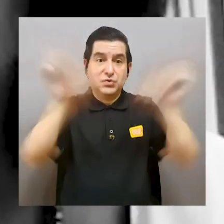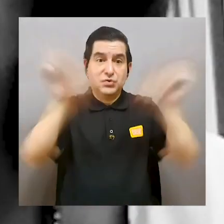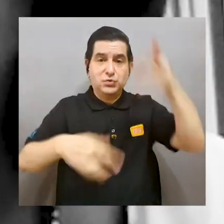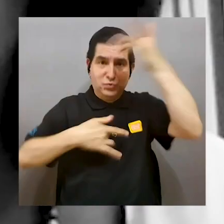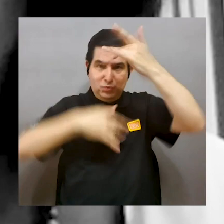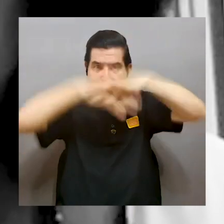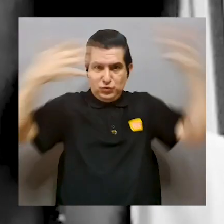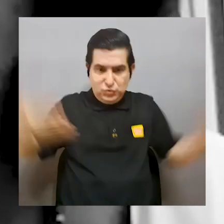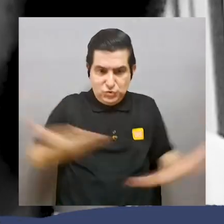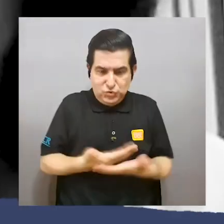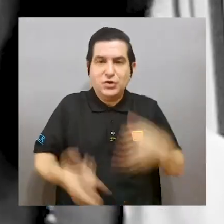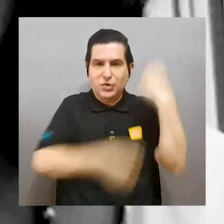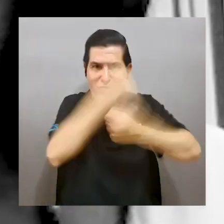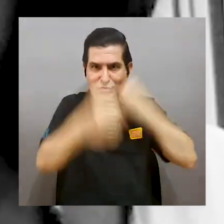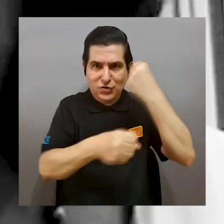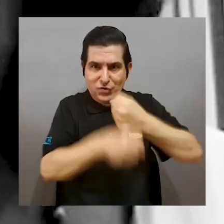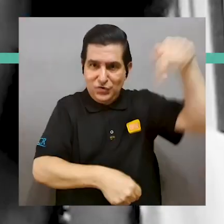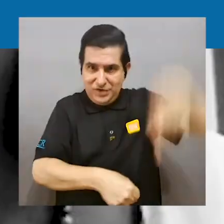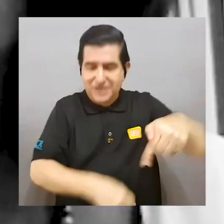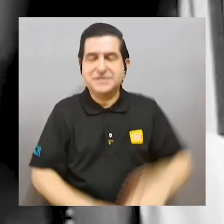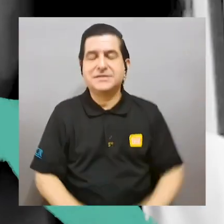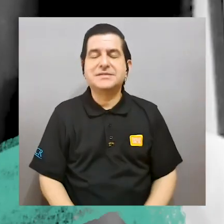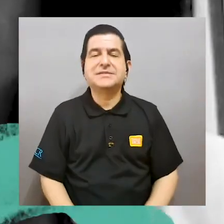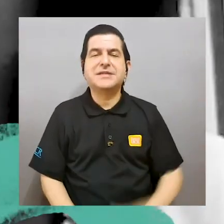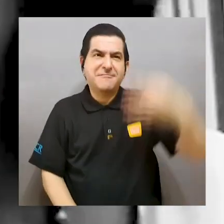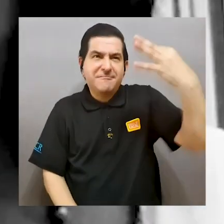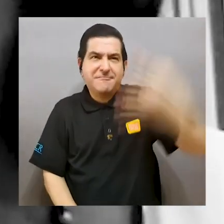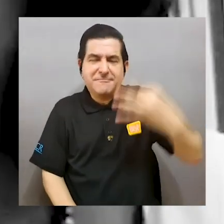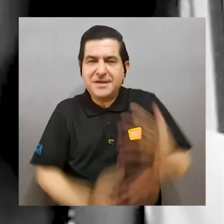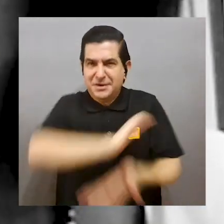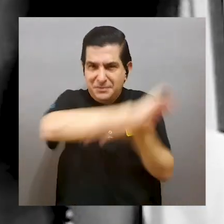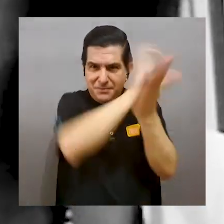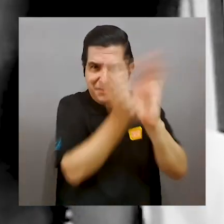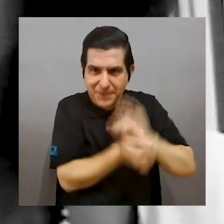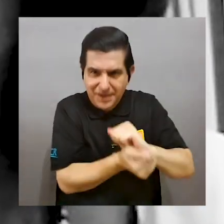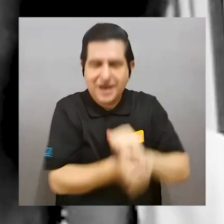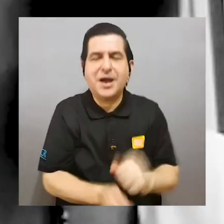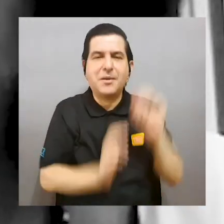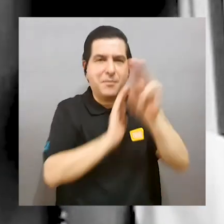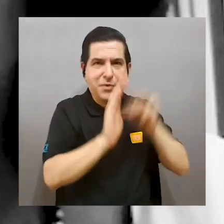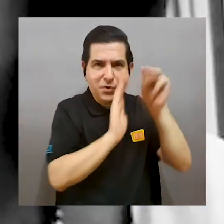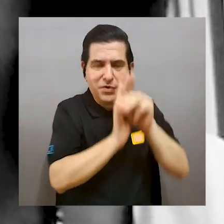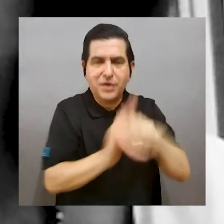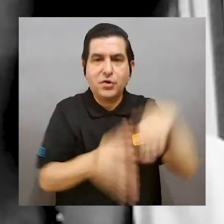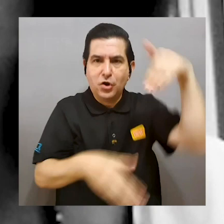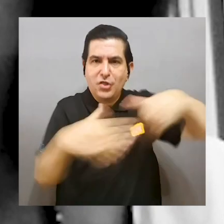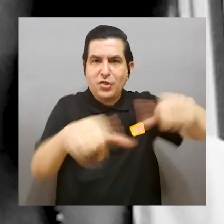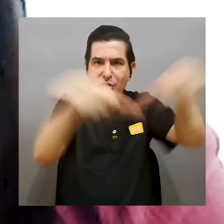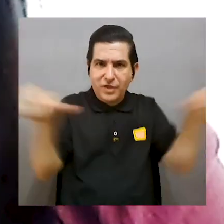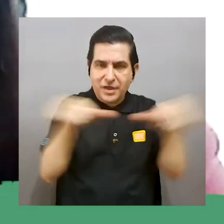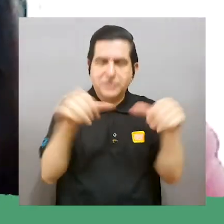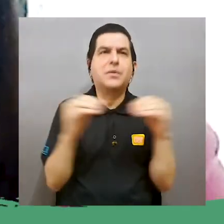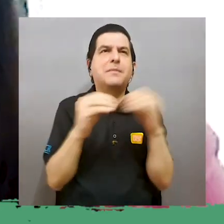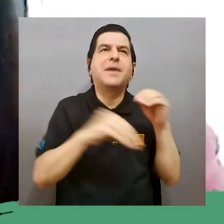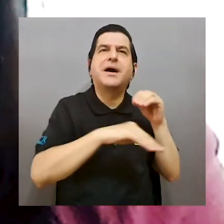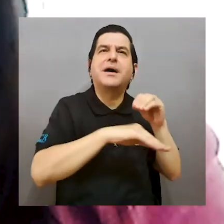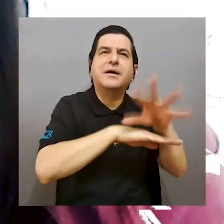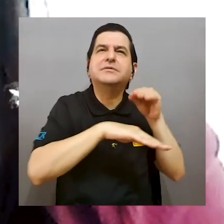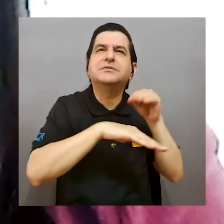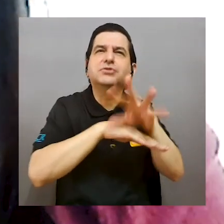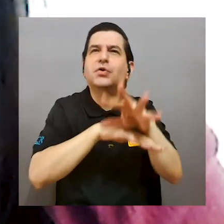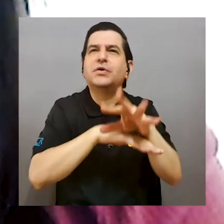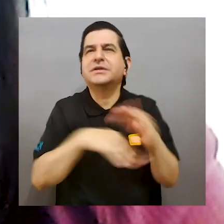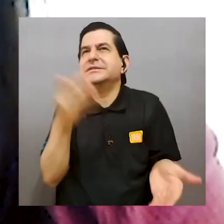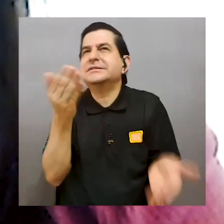se vino la pandemia. Este año era para consolidar la transformación curricular en el aula. Tal vez un poquito más de